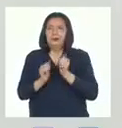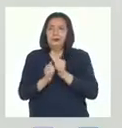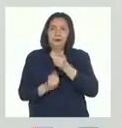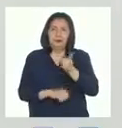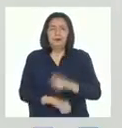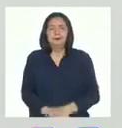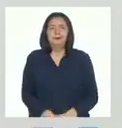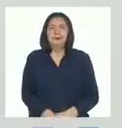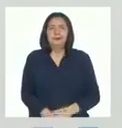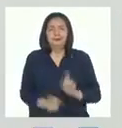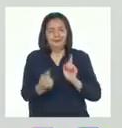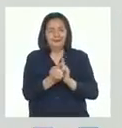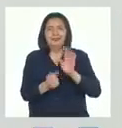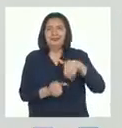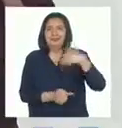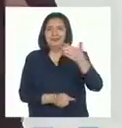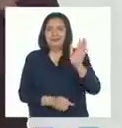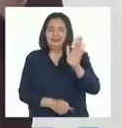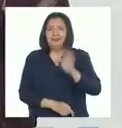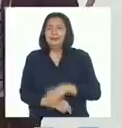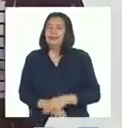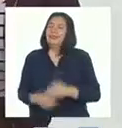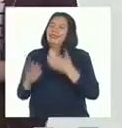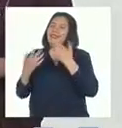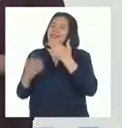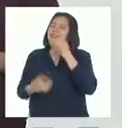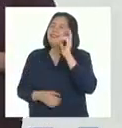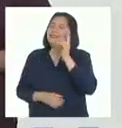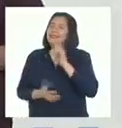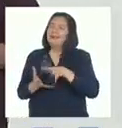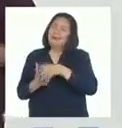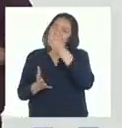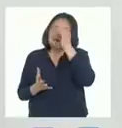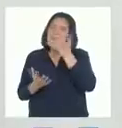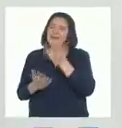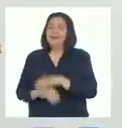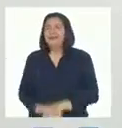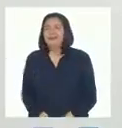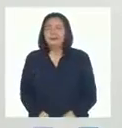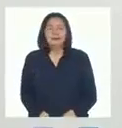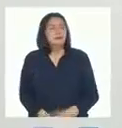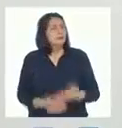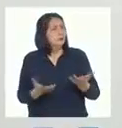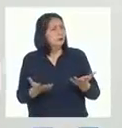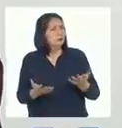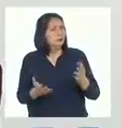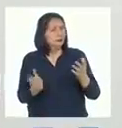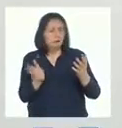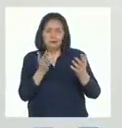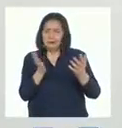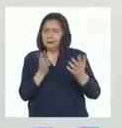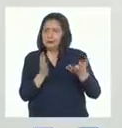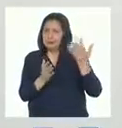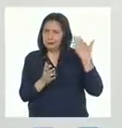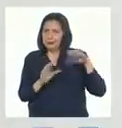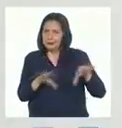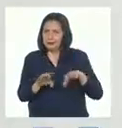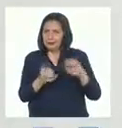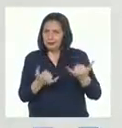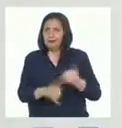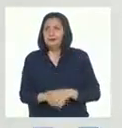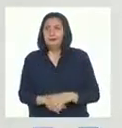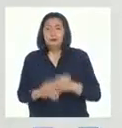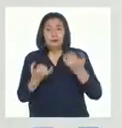con ustedes. ¡Hasta pronto! Muchas gracias por todo lo aprendido, profesor. ¿Qué tal si revisamos todo lo que hemos hecho el día